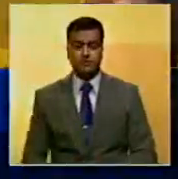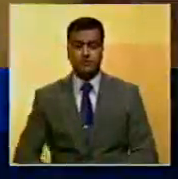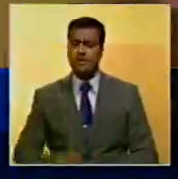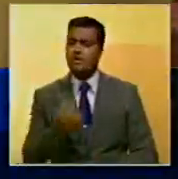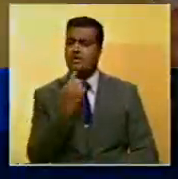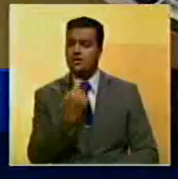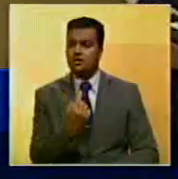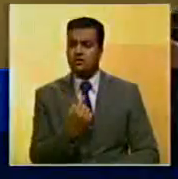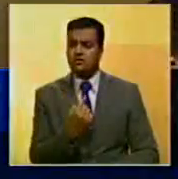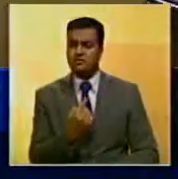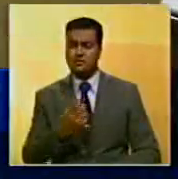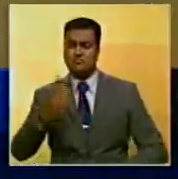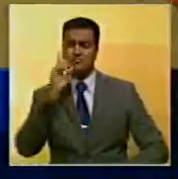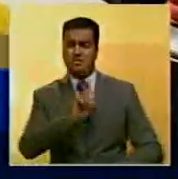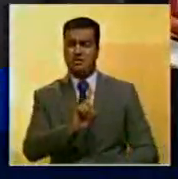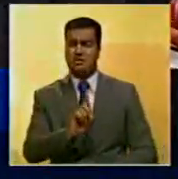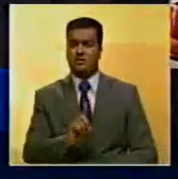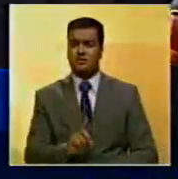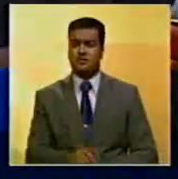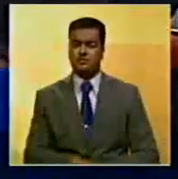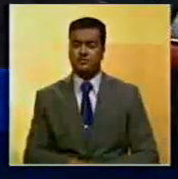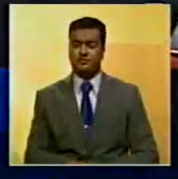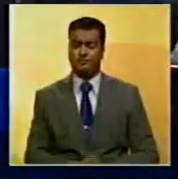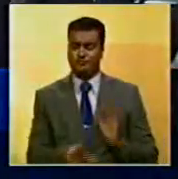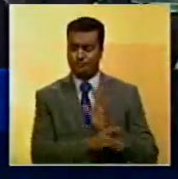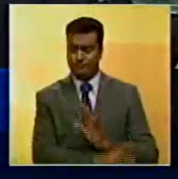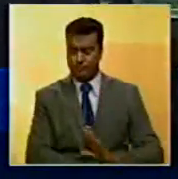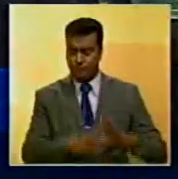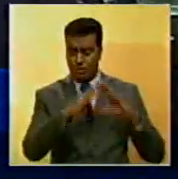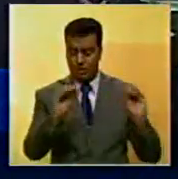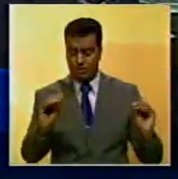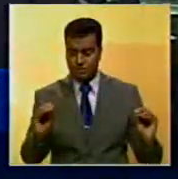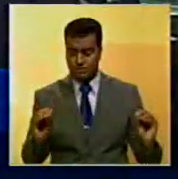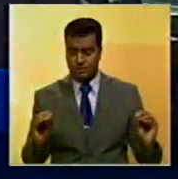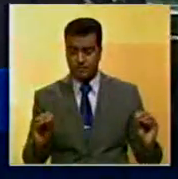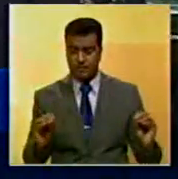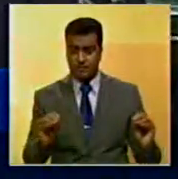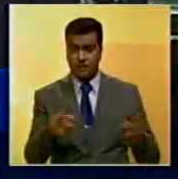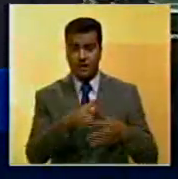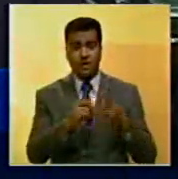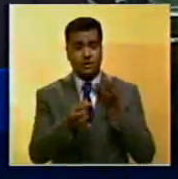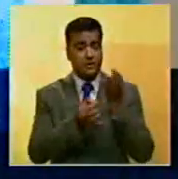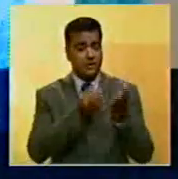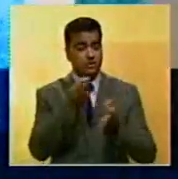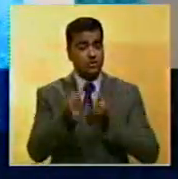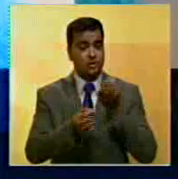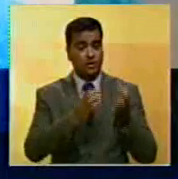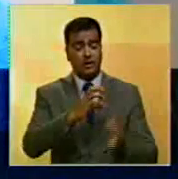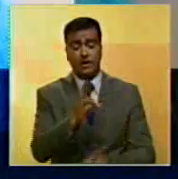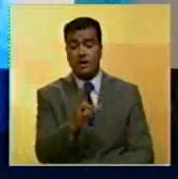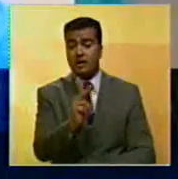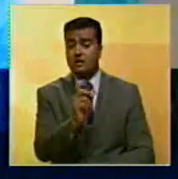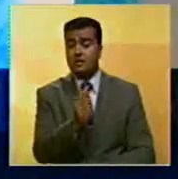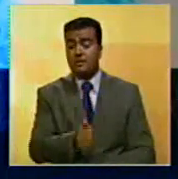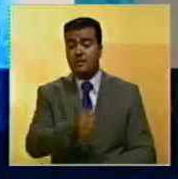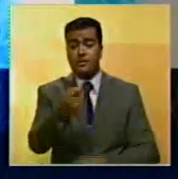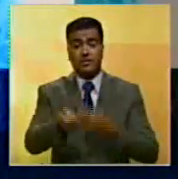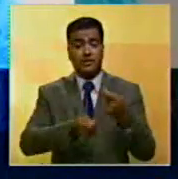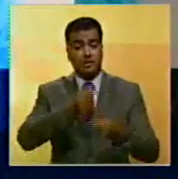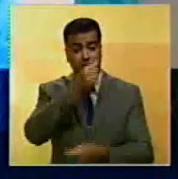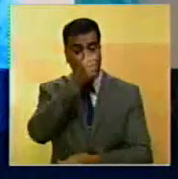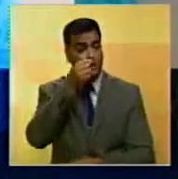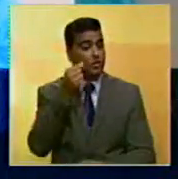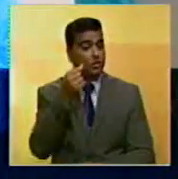una soberana mentira y una especulación absurda la declaración en la que supuestamente el Chapo dijo ser el mayor traficante de